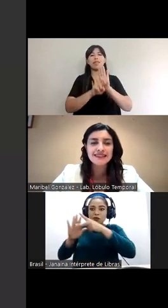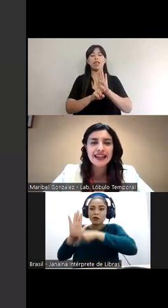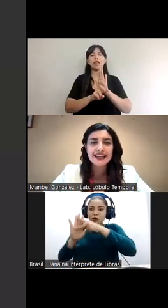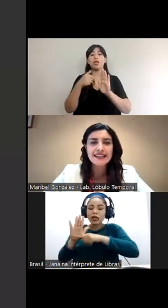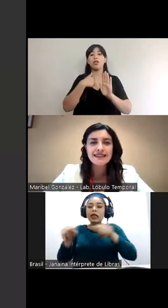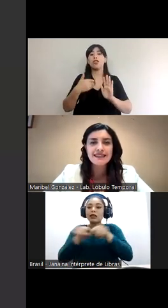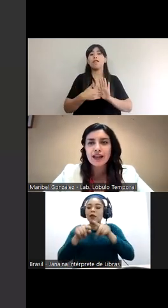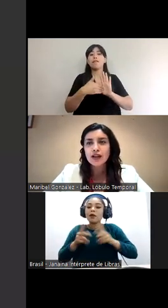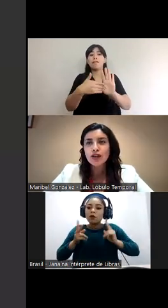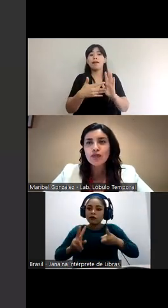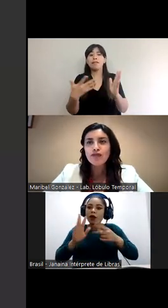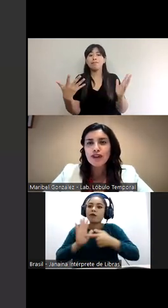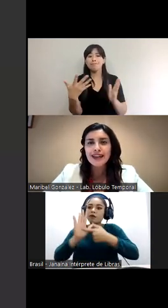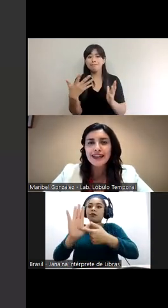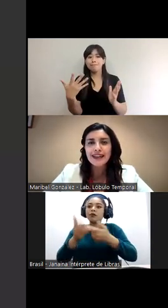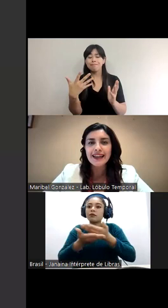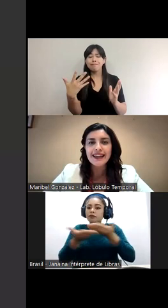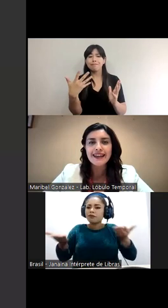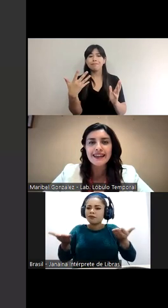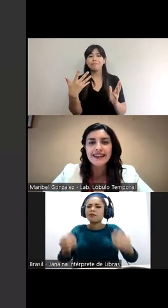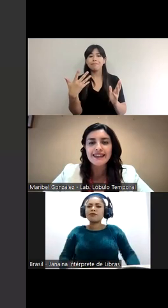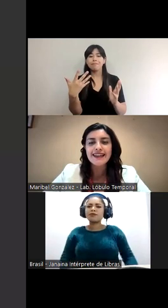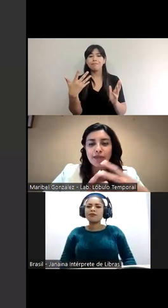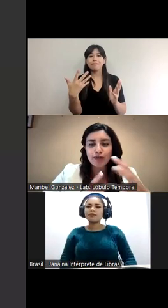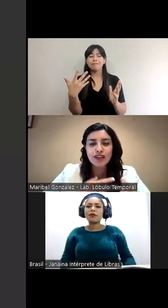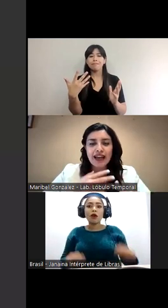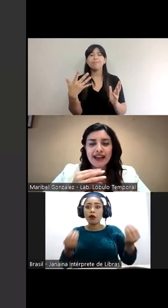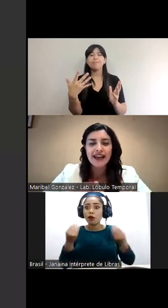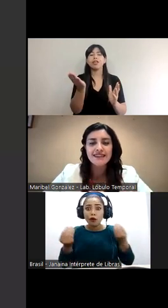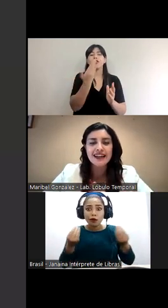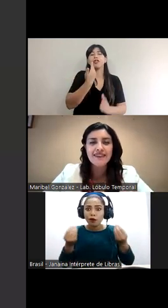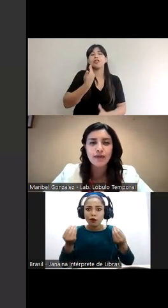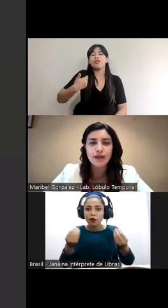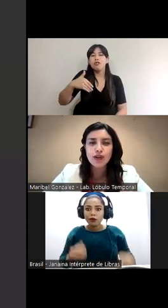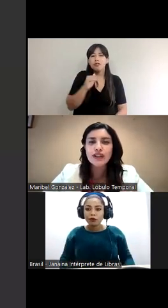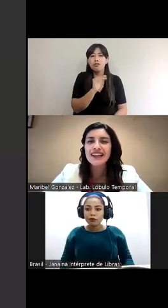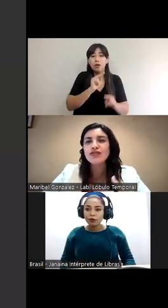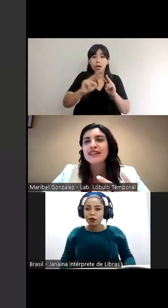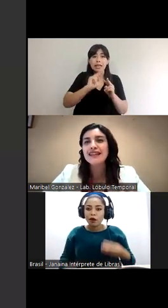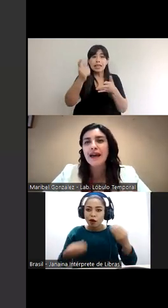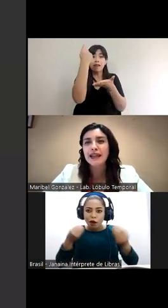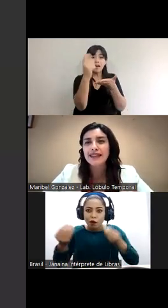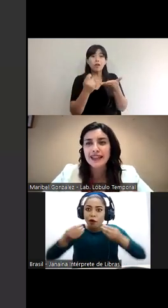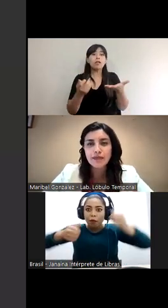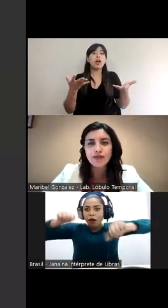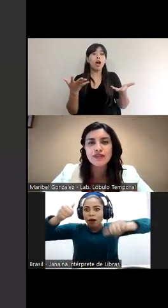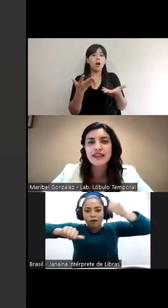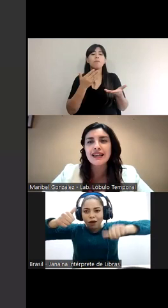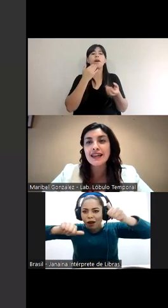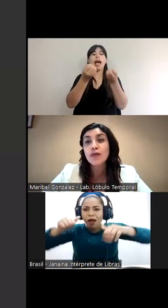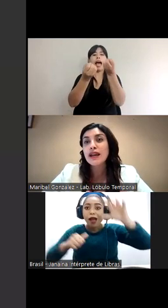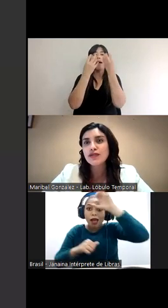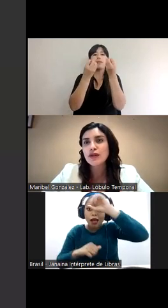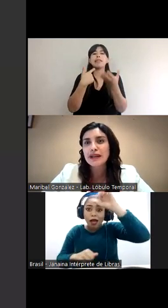a presentarles cómo fue que llegamos a hacer la evaluación, qué cosas aprendimos